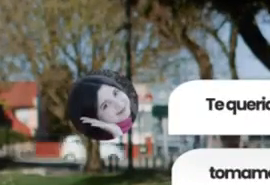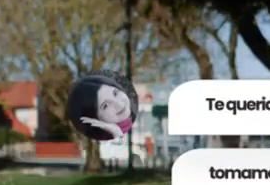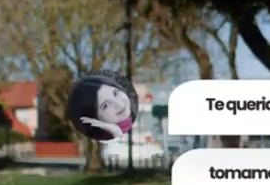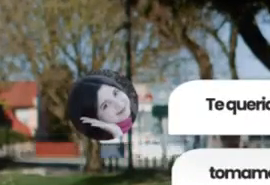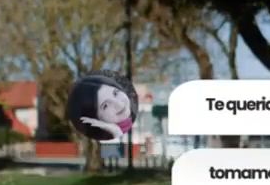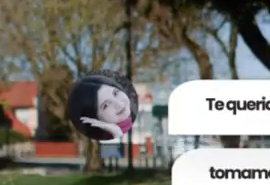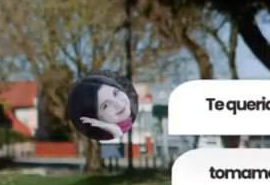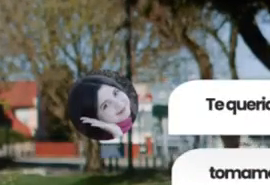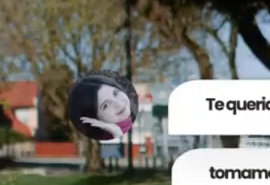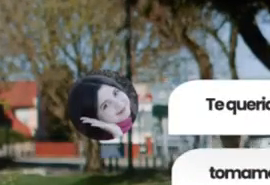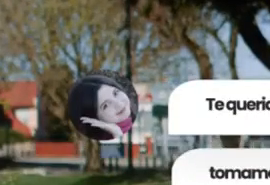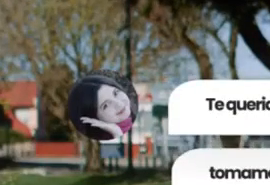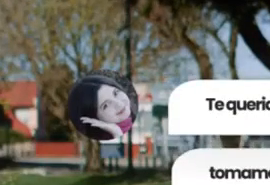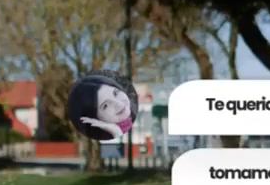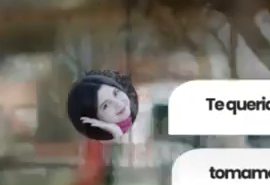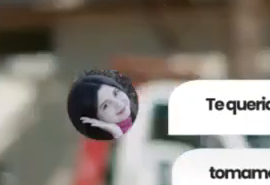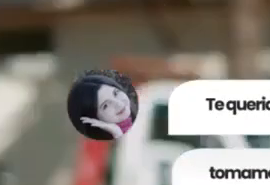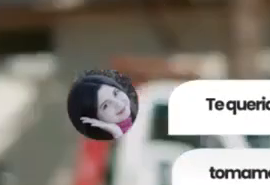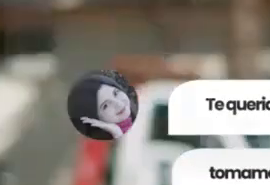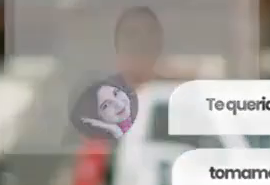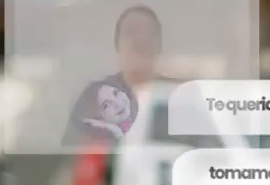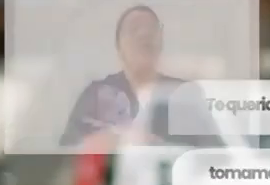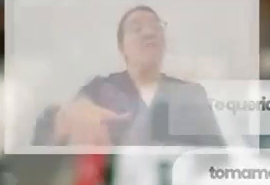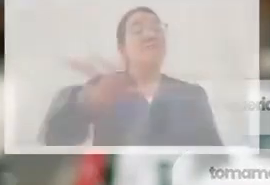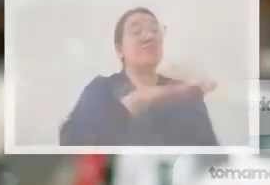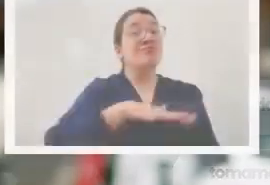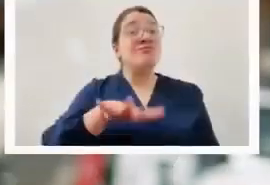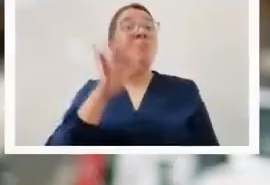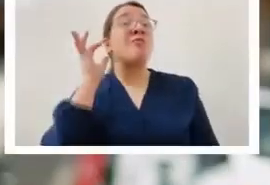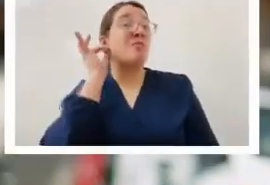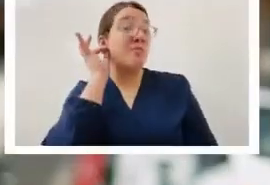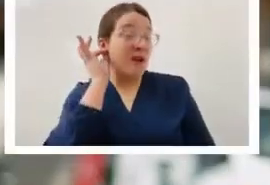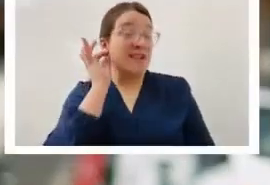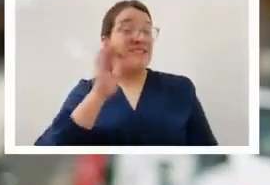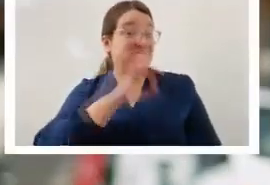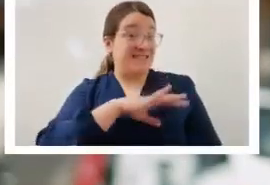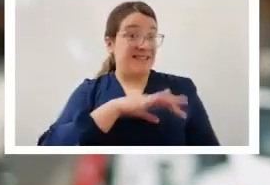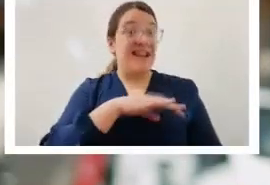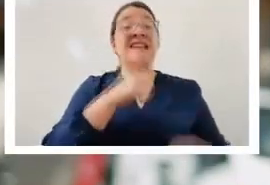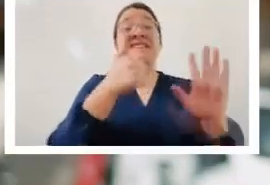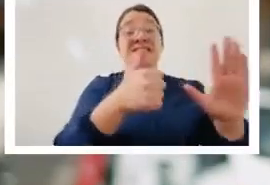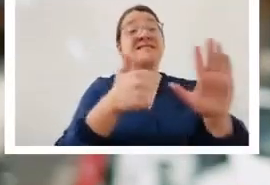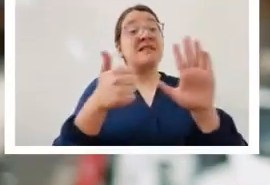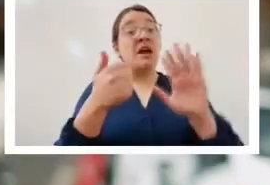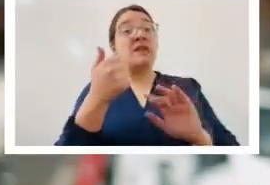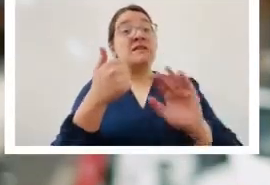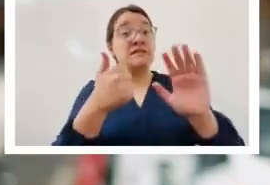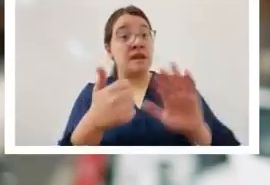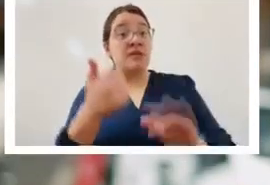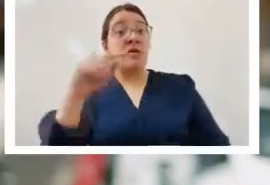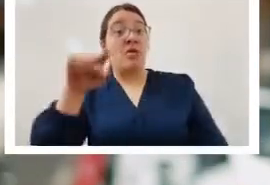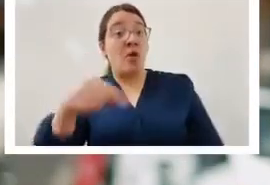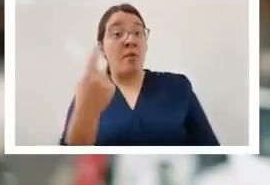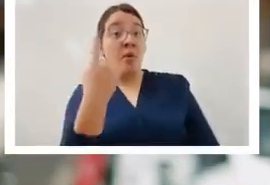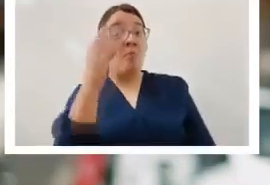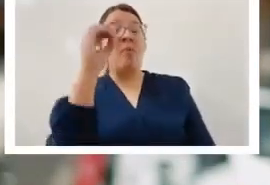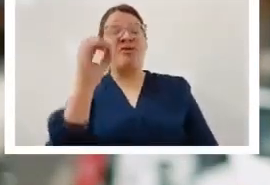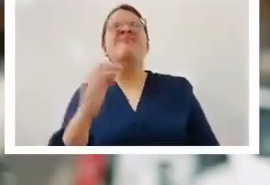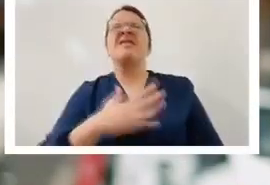cuenta abierta de Instagram de tu pareja en tu teléfono. Eso es súper normal,